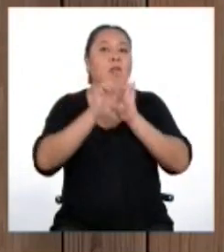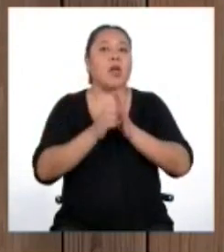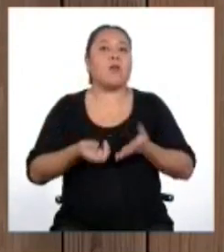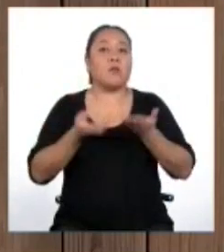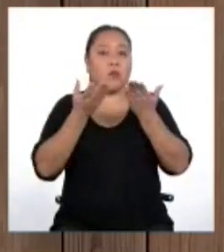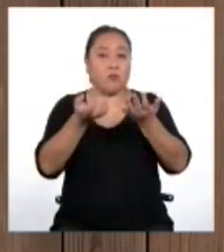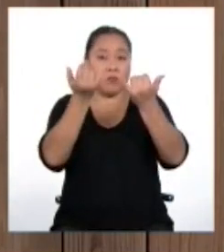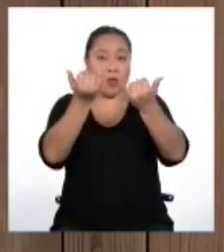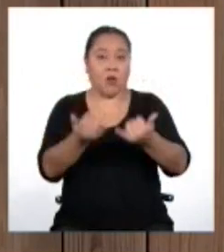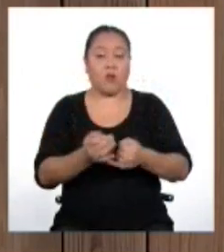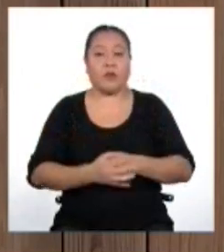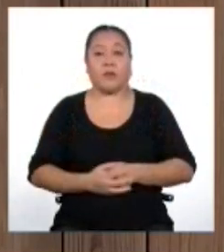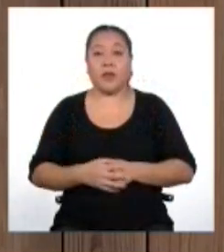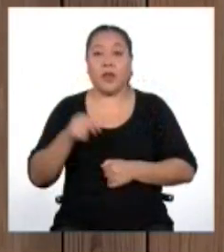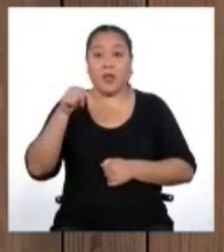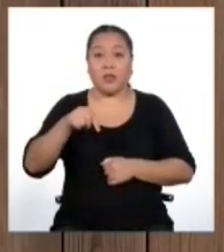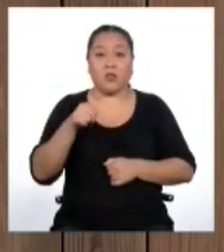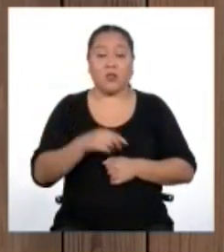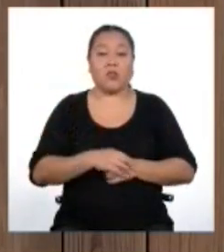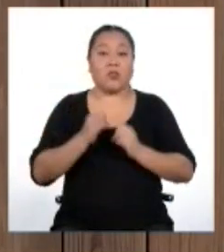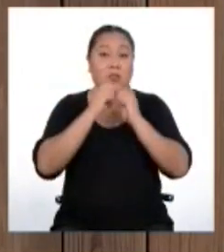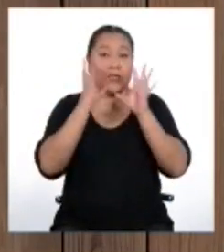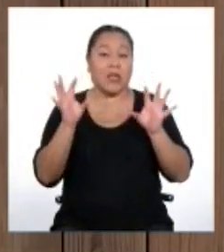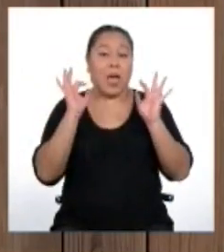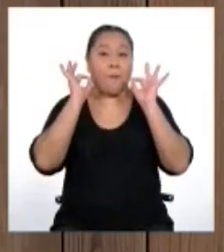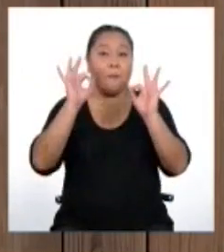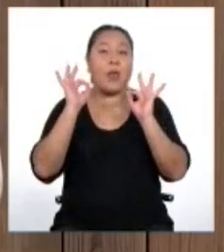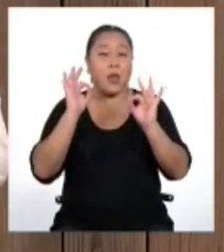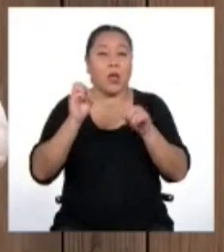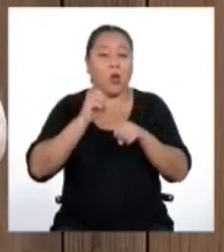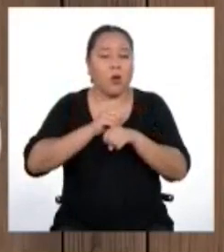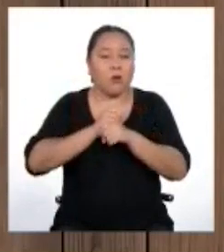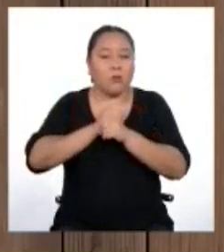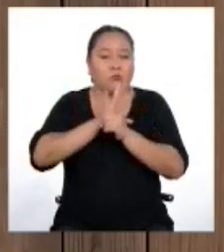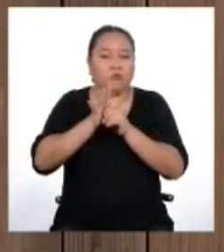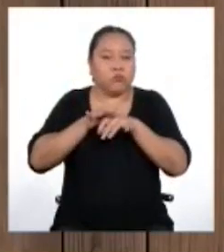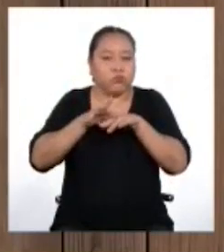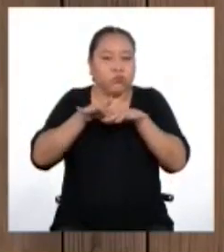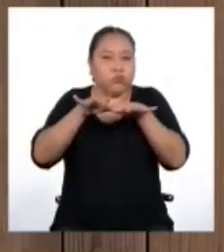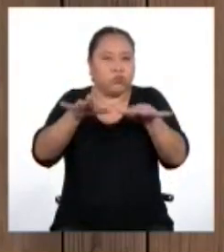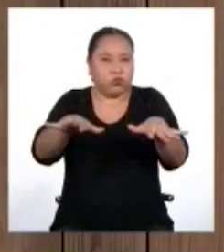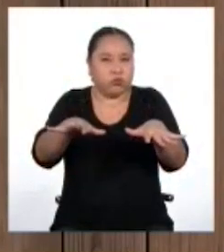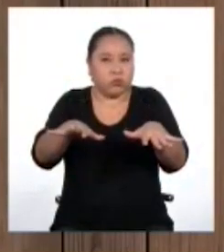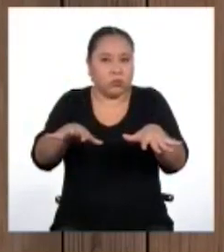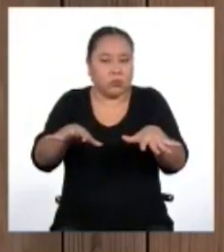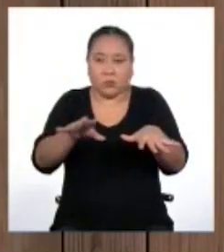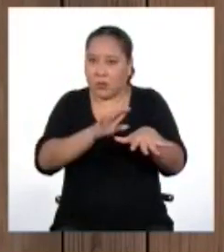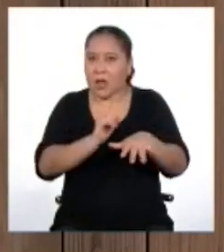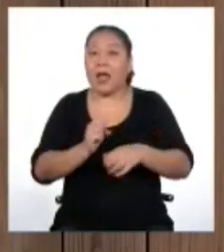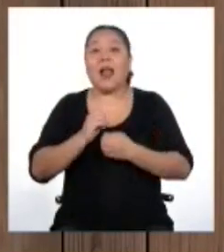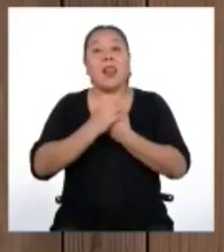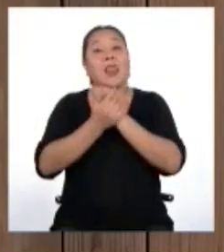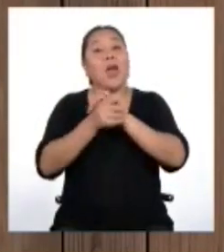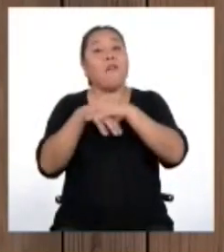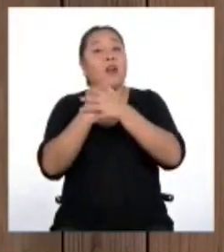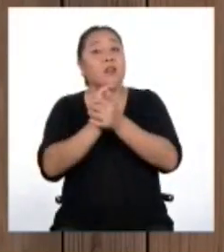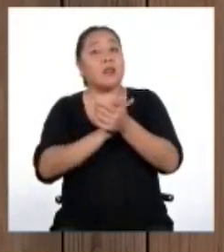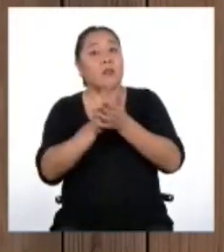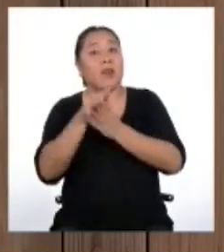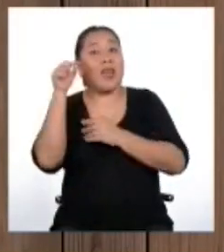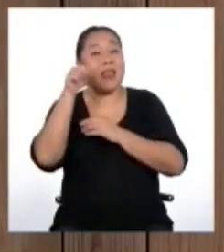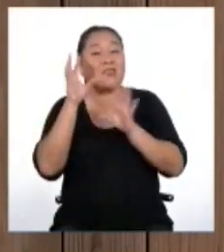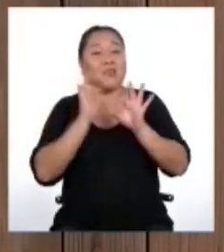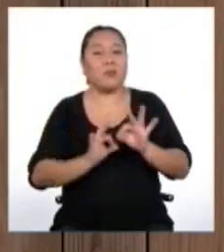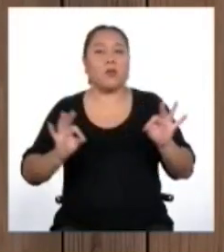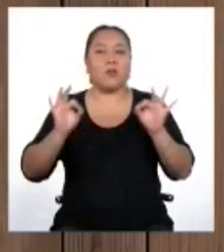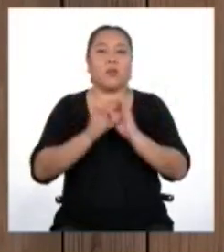actual. En estos días de peligro de contagio de coronavirus, lavarse las manos es fundamental. Y sin el servicio